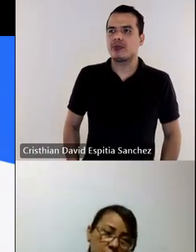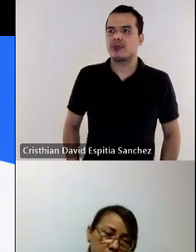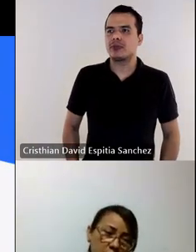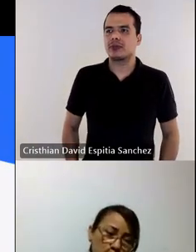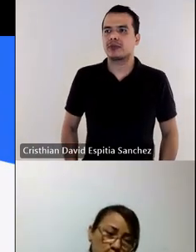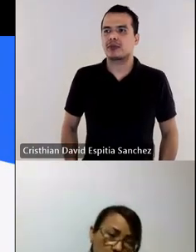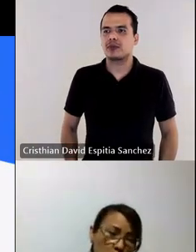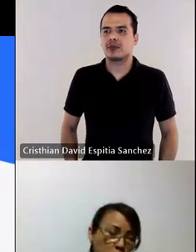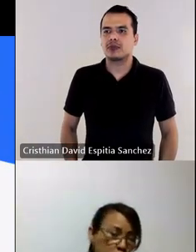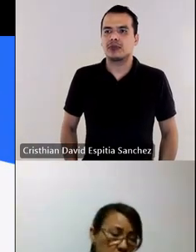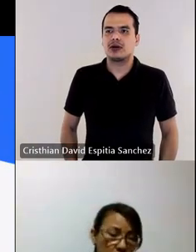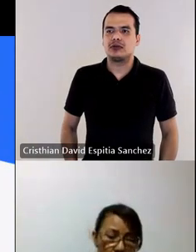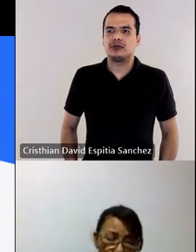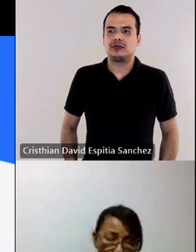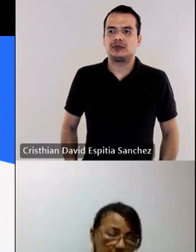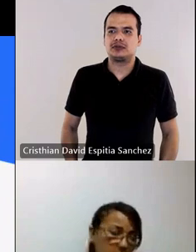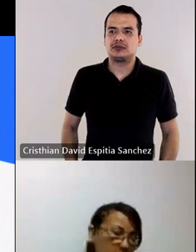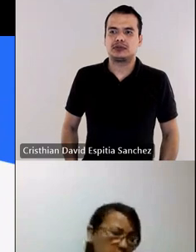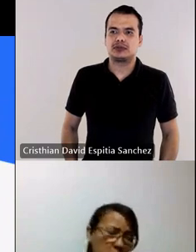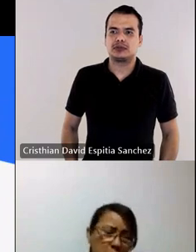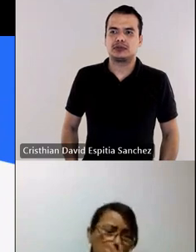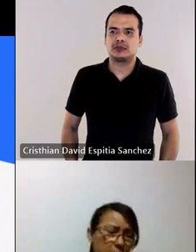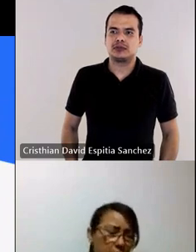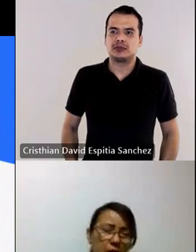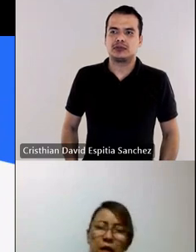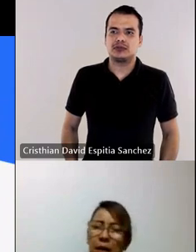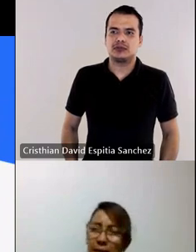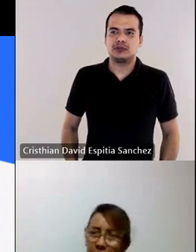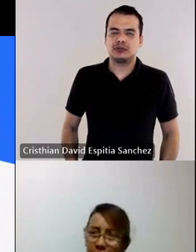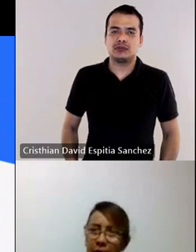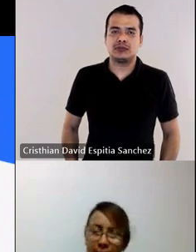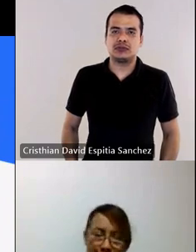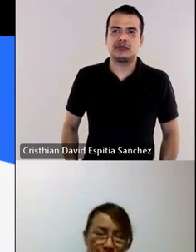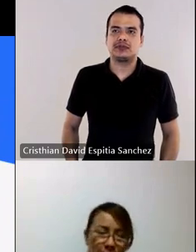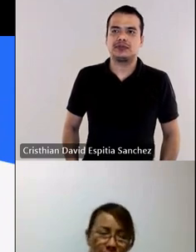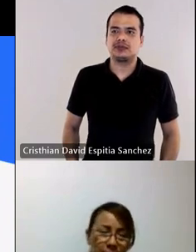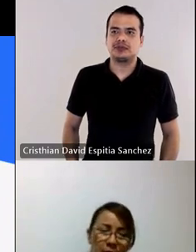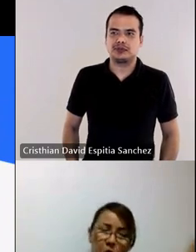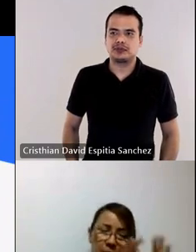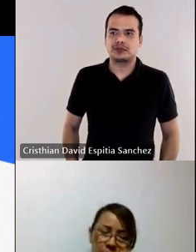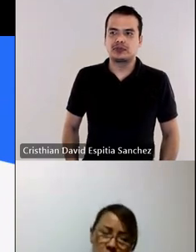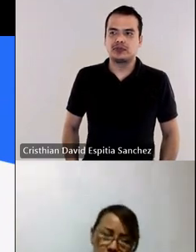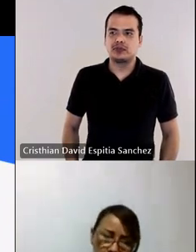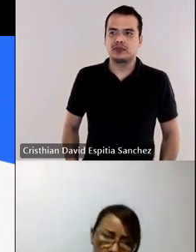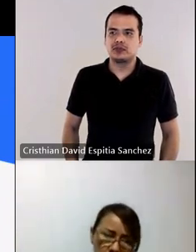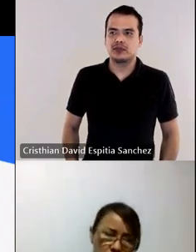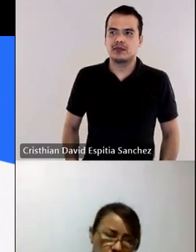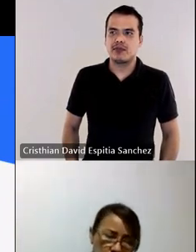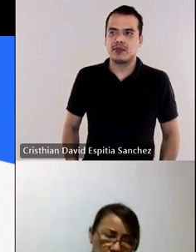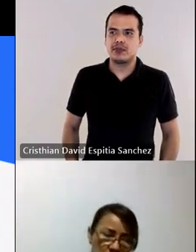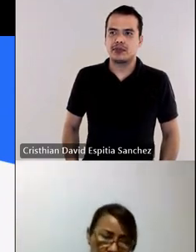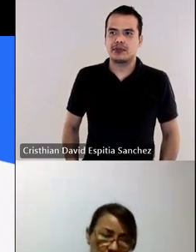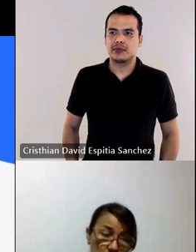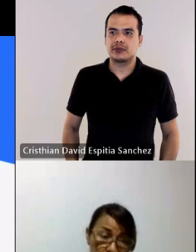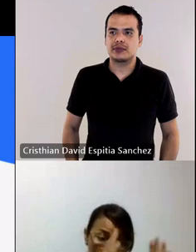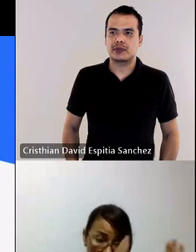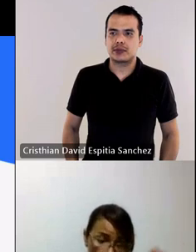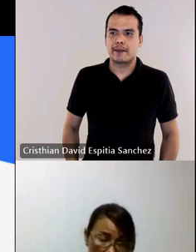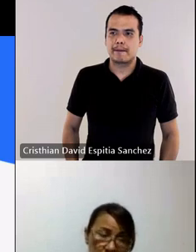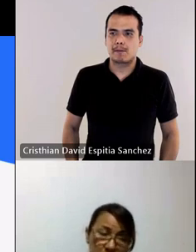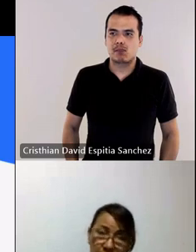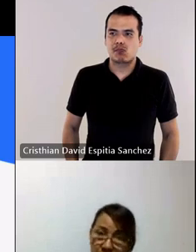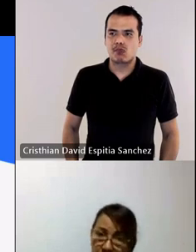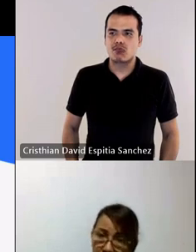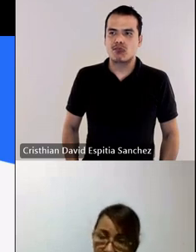debe hacer nada. Nosotros vamos a hacer el movimiento por usted. Por lo tanto, déjese guiar, déjese ayudar.